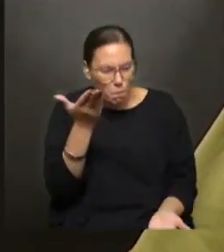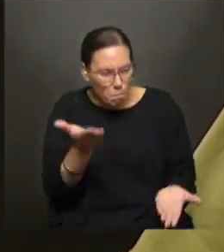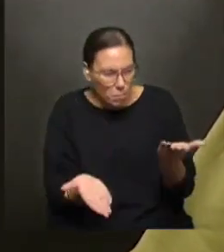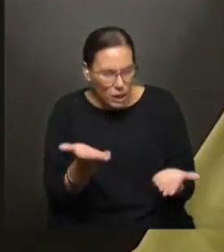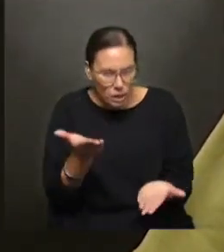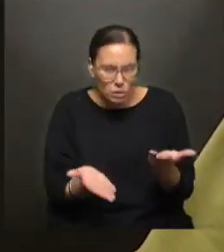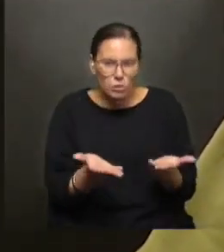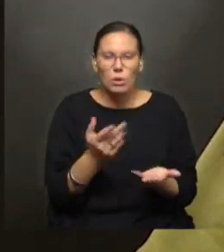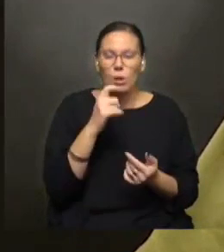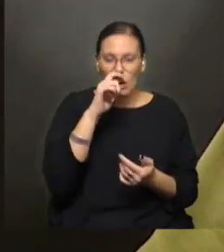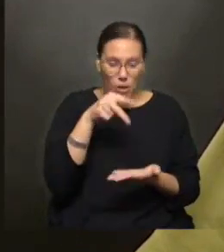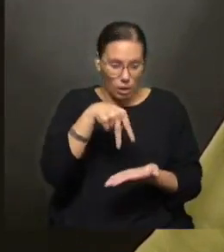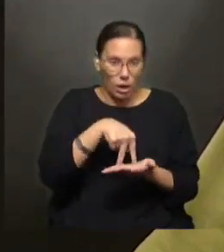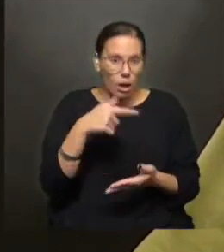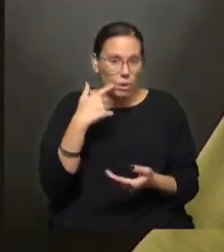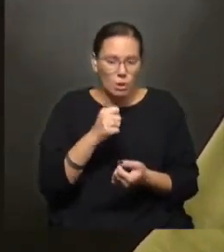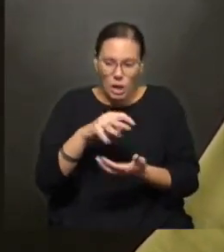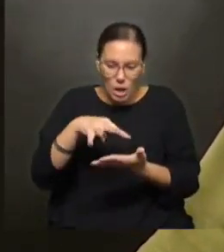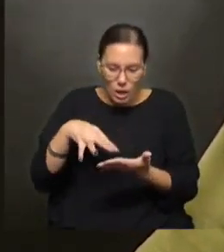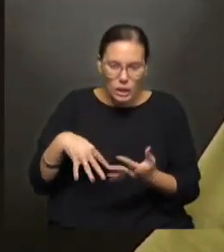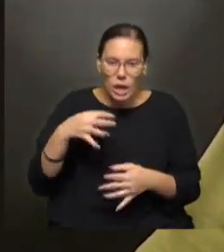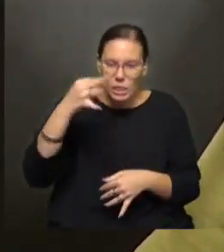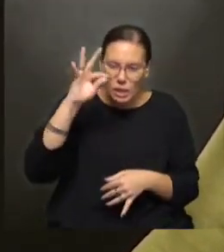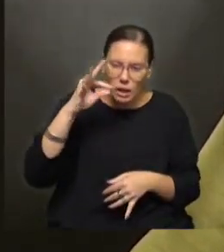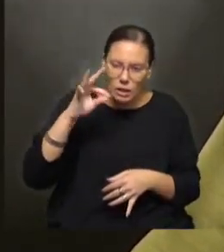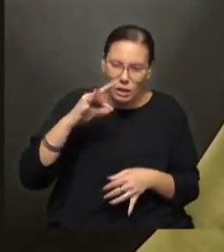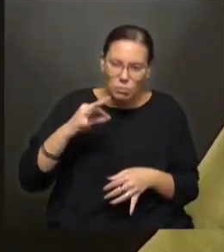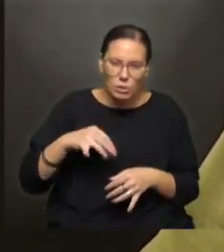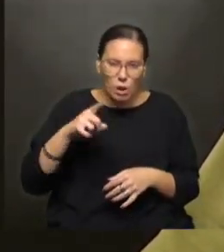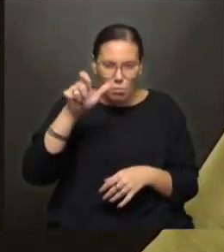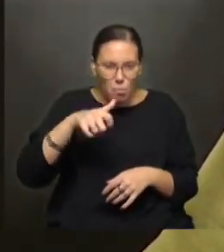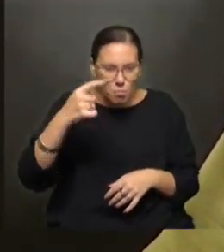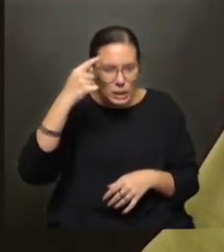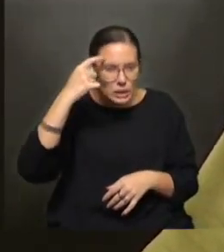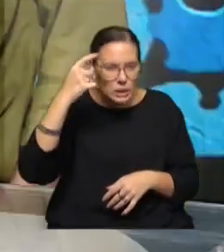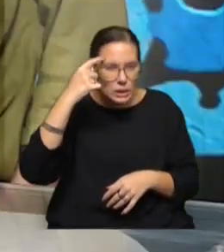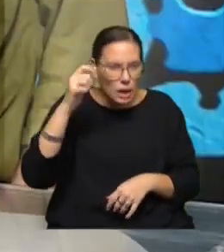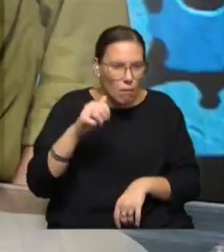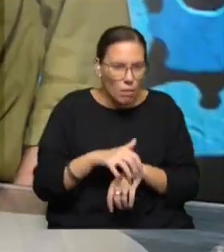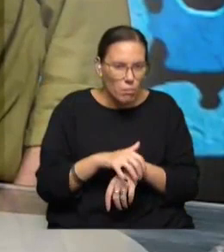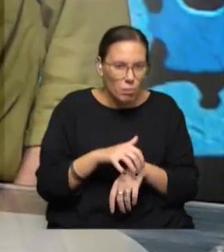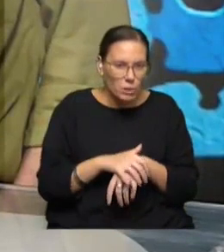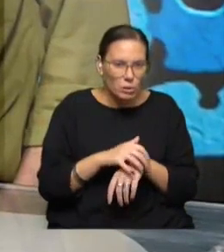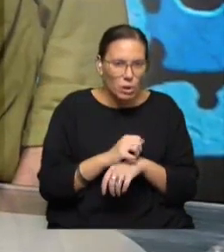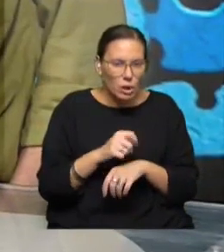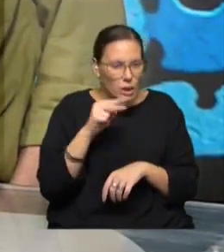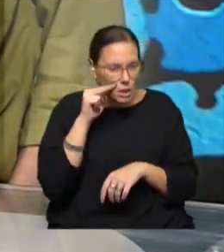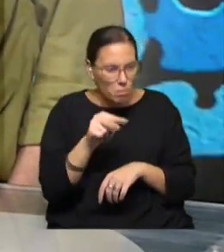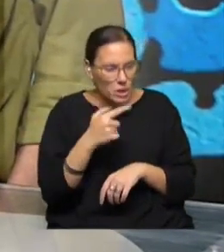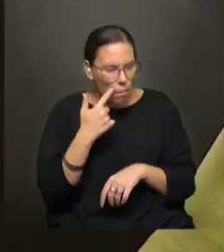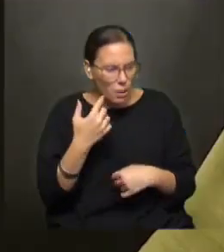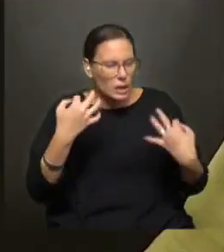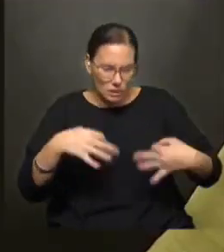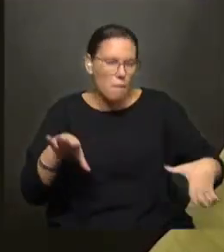no podía evitar leerte en la descripción hasta de lo que estaba pensando evangelista en ese momento y mirar ese